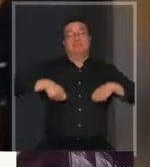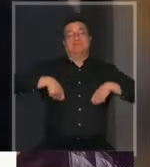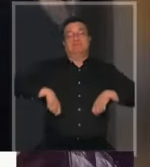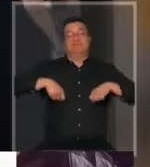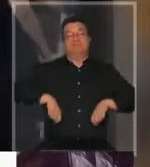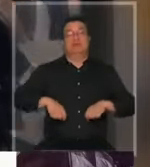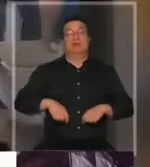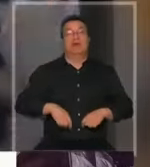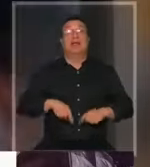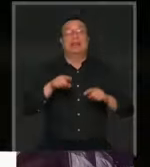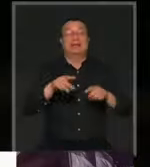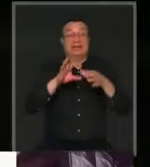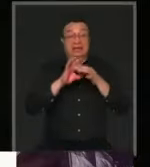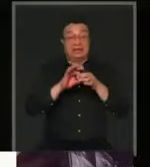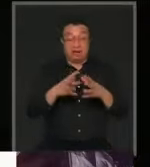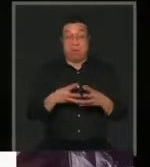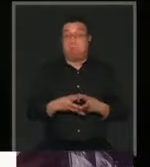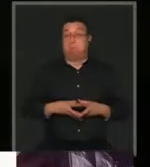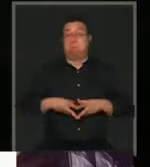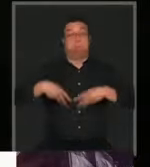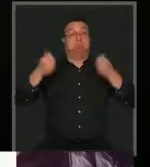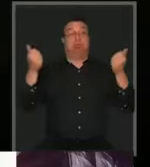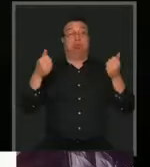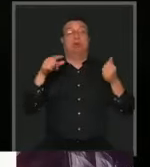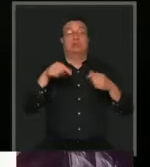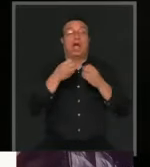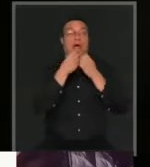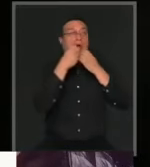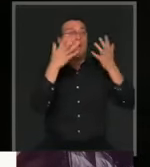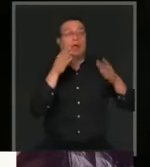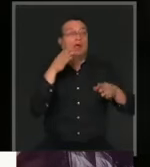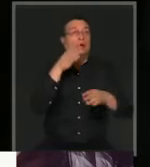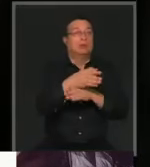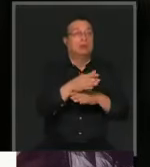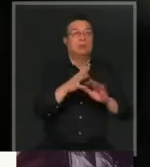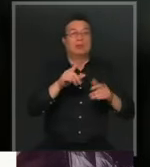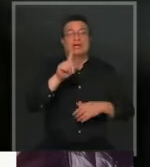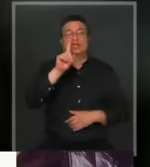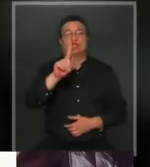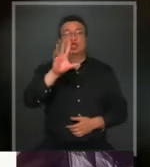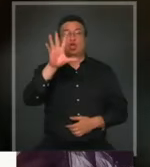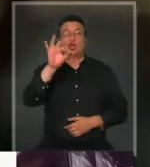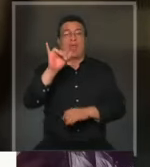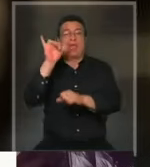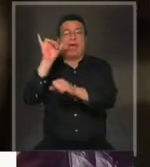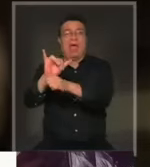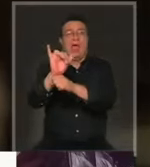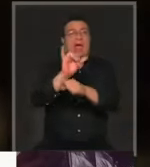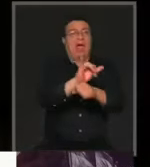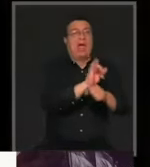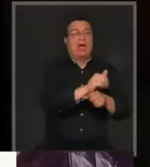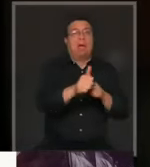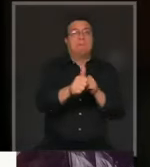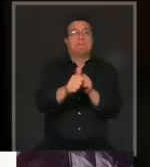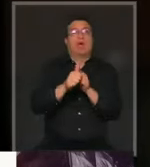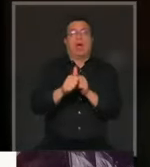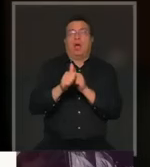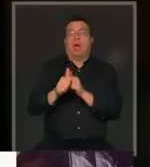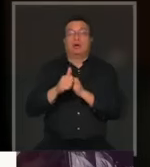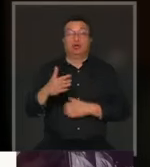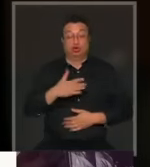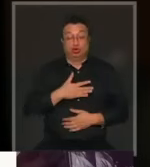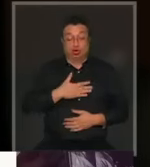Esas ganancias se esfumaron completamente el día del concierto. Los cerca de 150 estafados comenzaron a presionarlo. Yo,